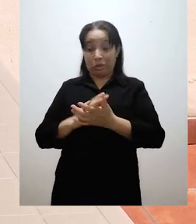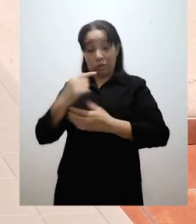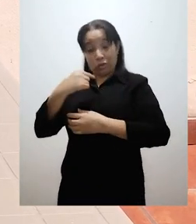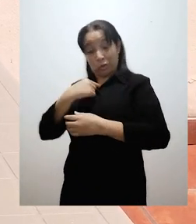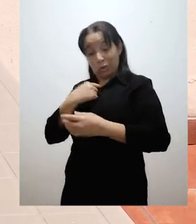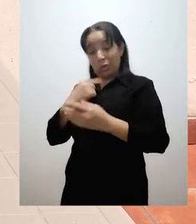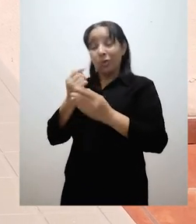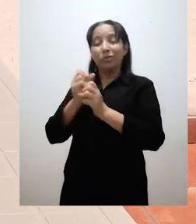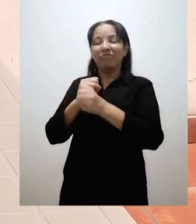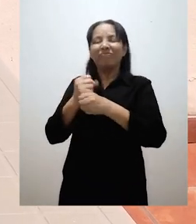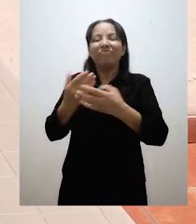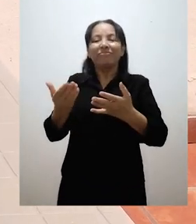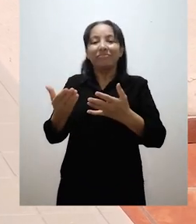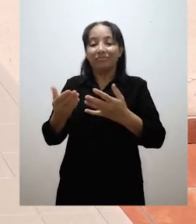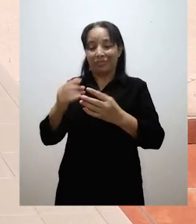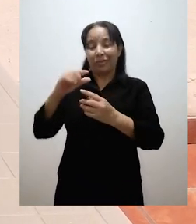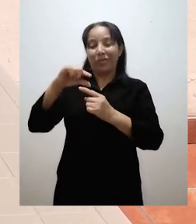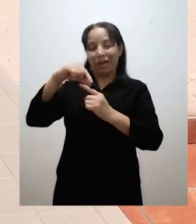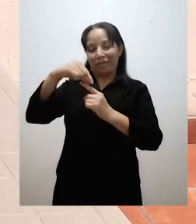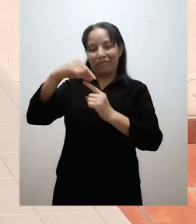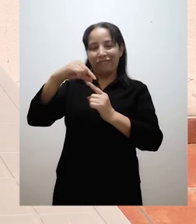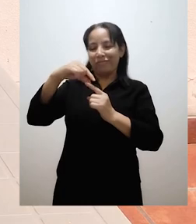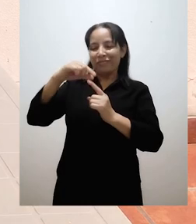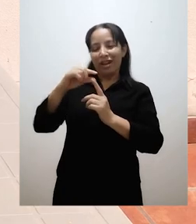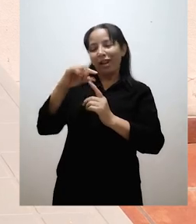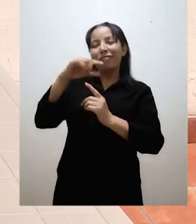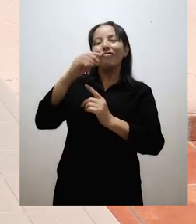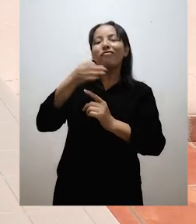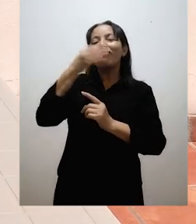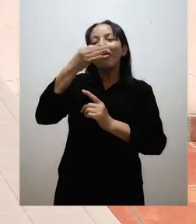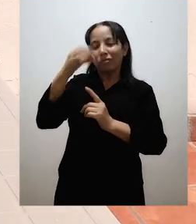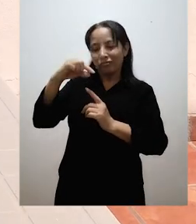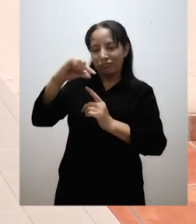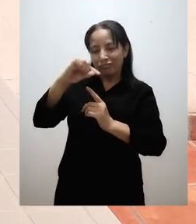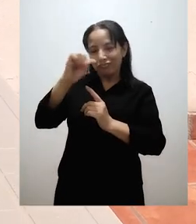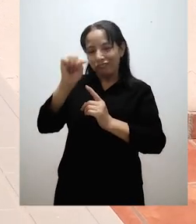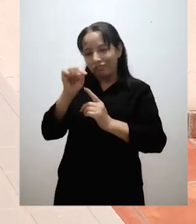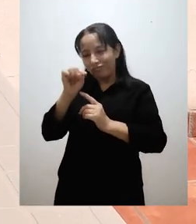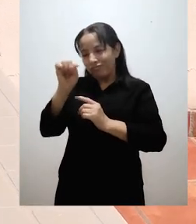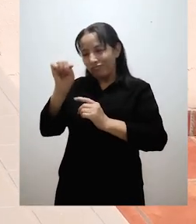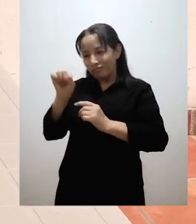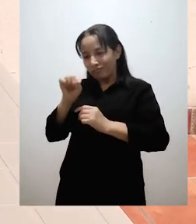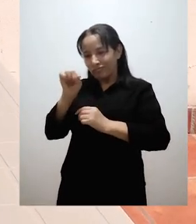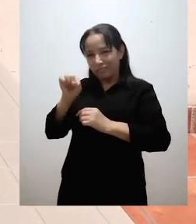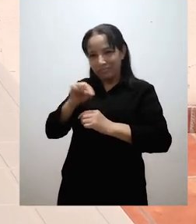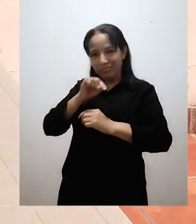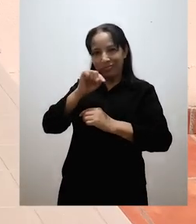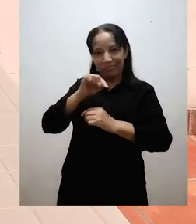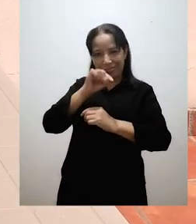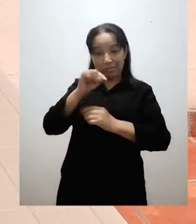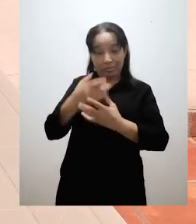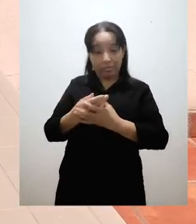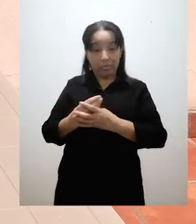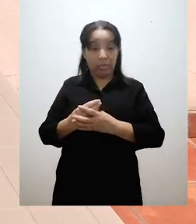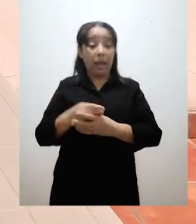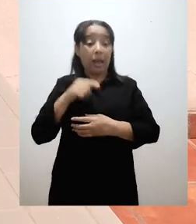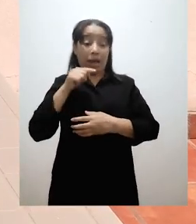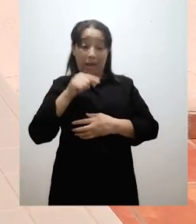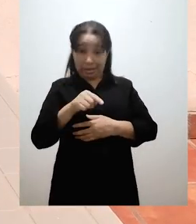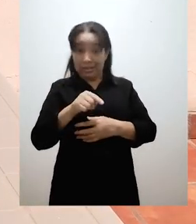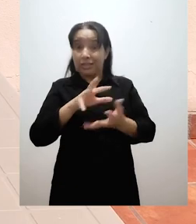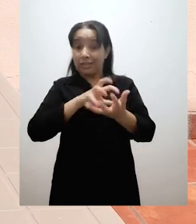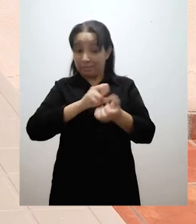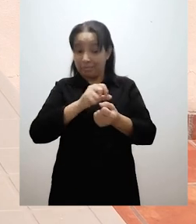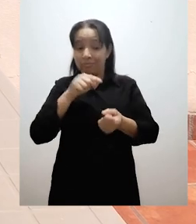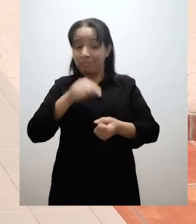Quien le da la consistencia a la plastilina es la sal. ¿Sabían ustedes también que cuando nosotros botamos los